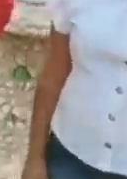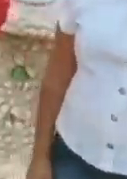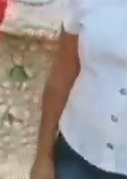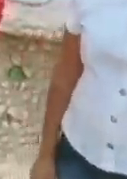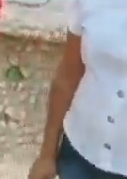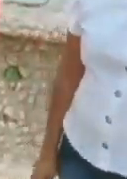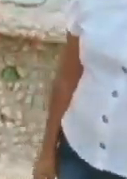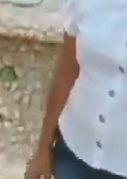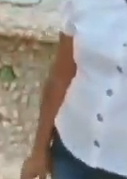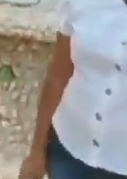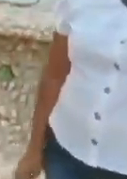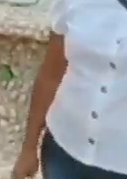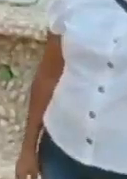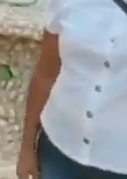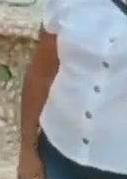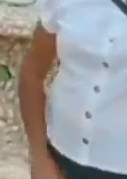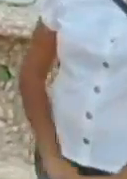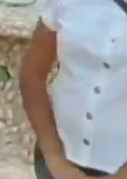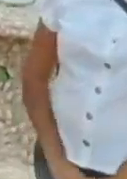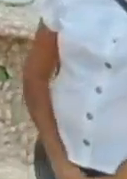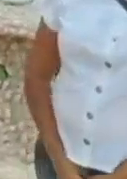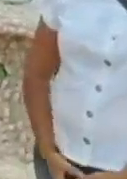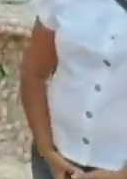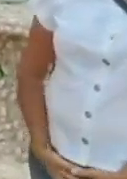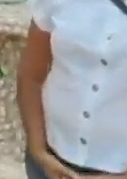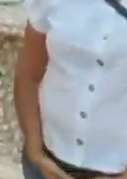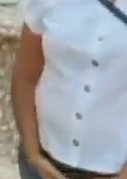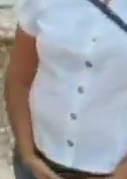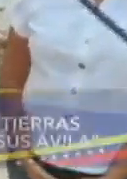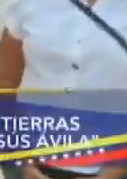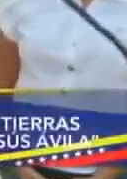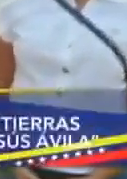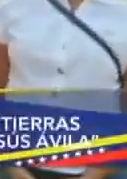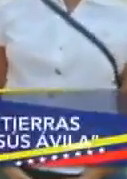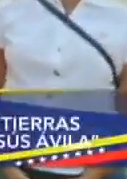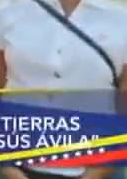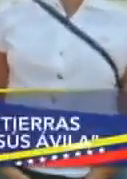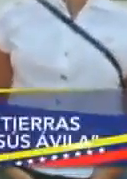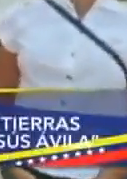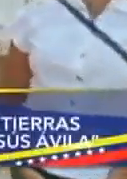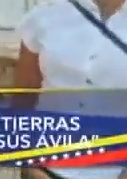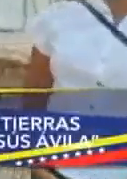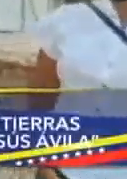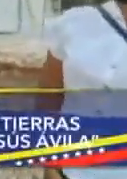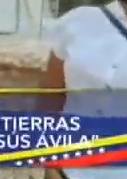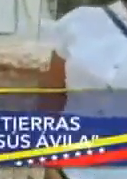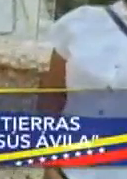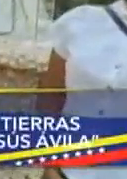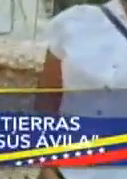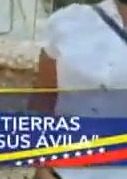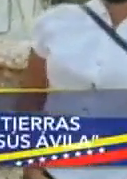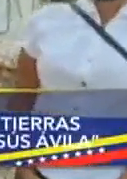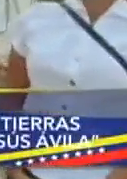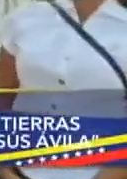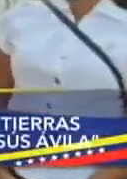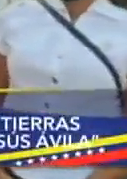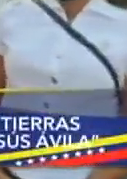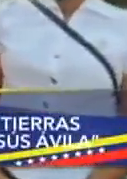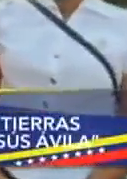Tierras Urbanas, además funcionaria del Instituto Nacional de Tierras Urbanas, y la señora